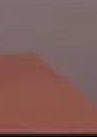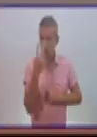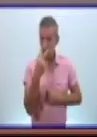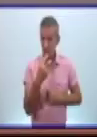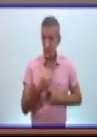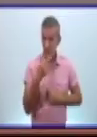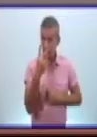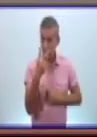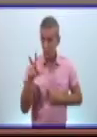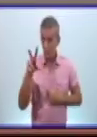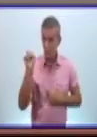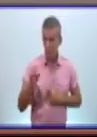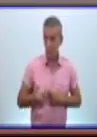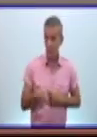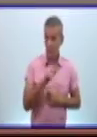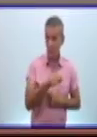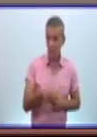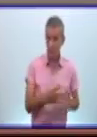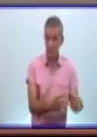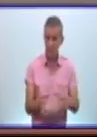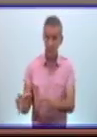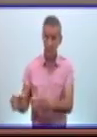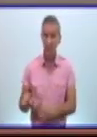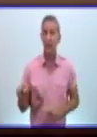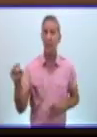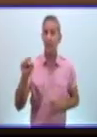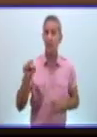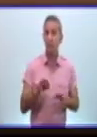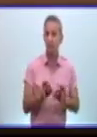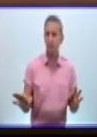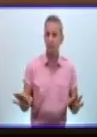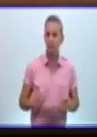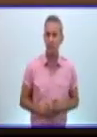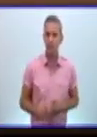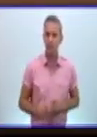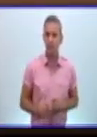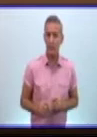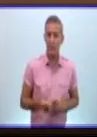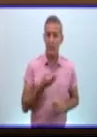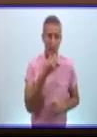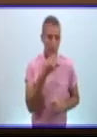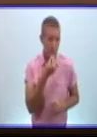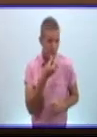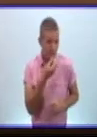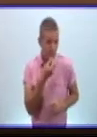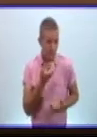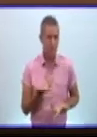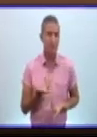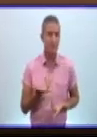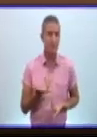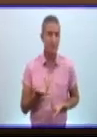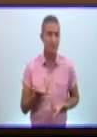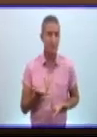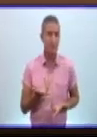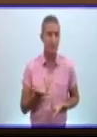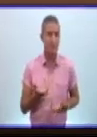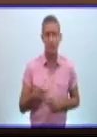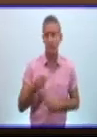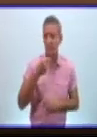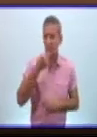Observen nuevamente estas muestras de sustancias puras y me refiero a la sacarosa, que es el azúcar, y al cloruro de